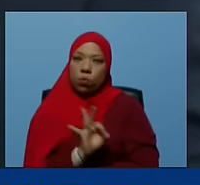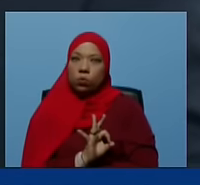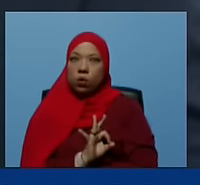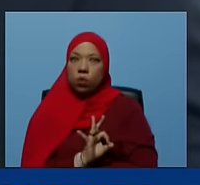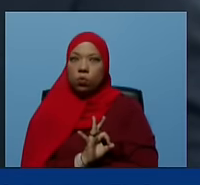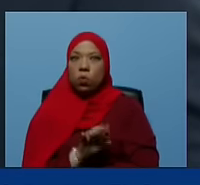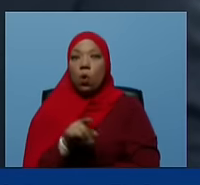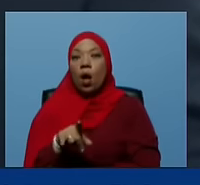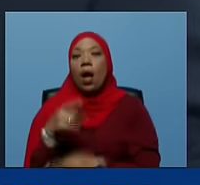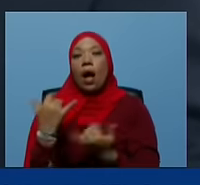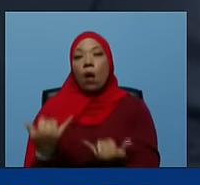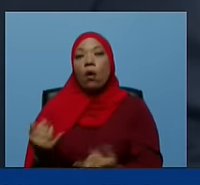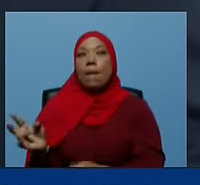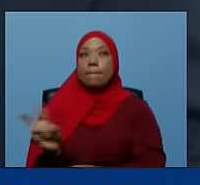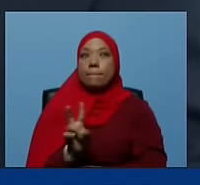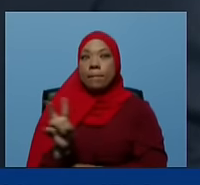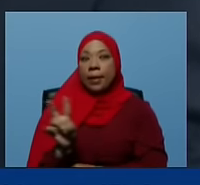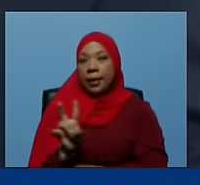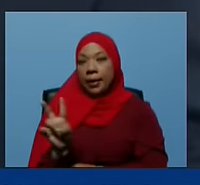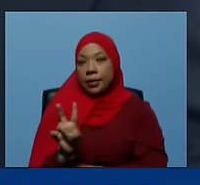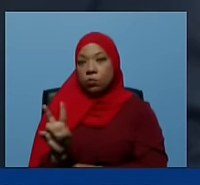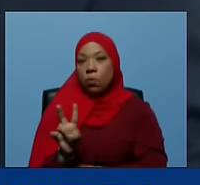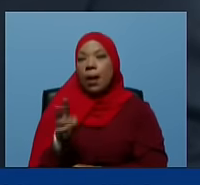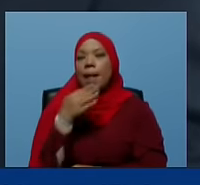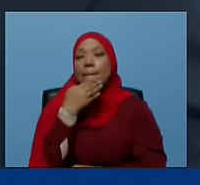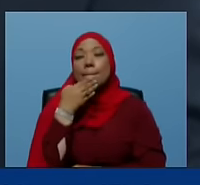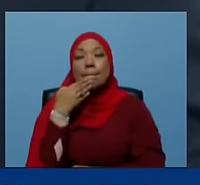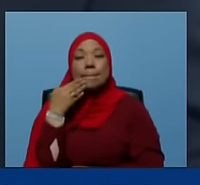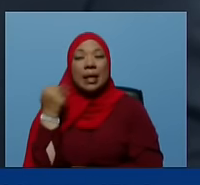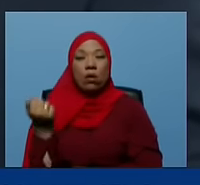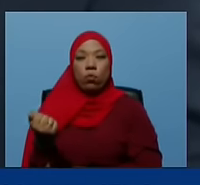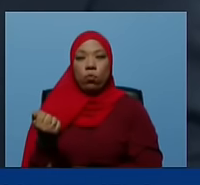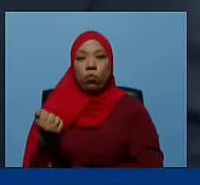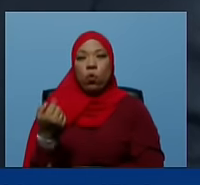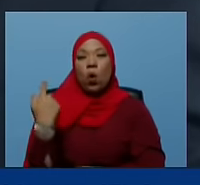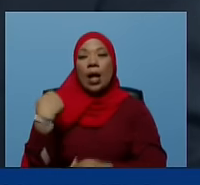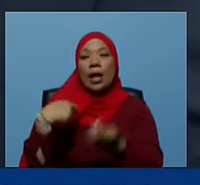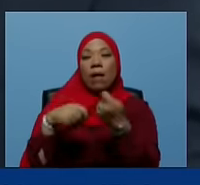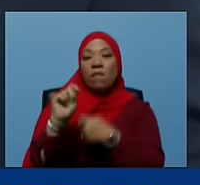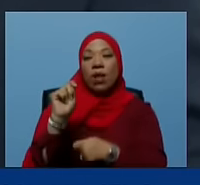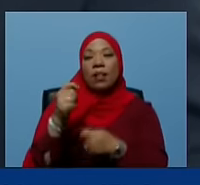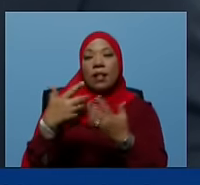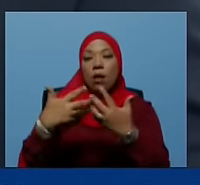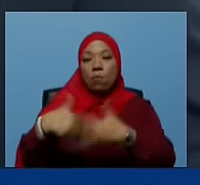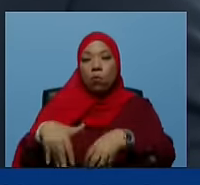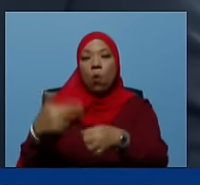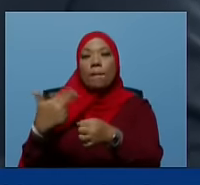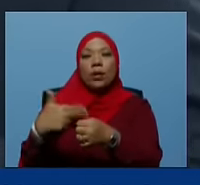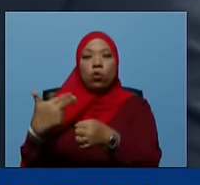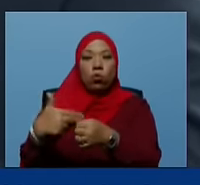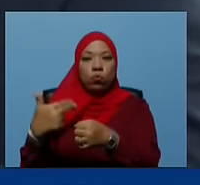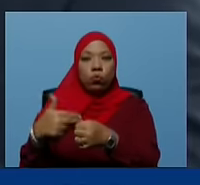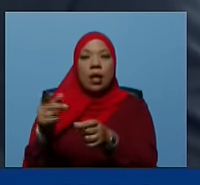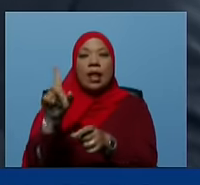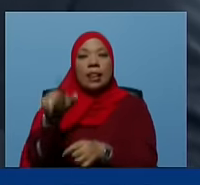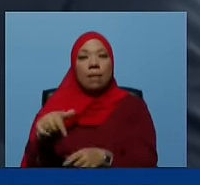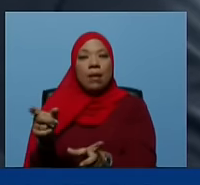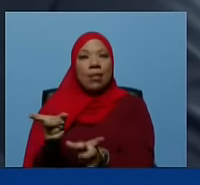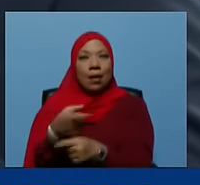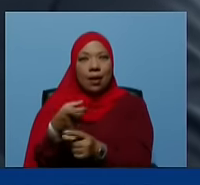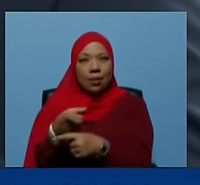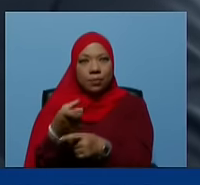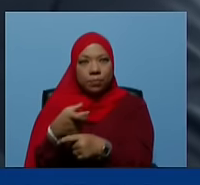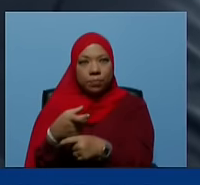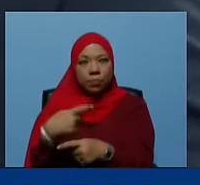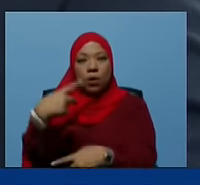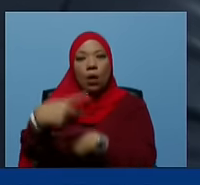seguir posicionando a Venezuela como uno de los países exportadores de gas, que es el